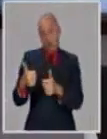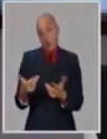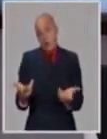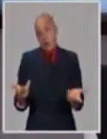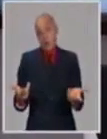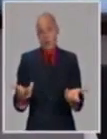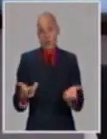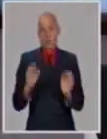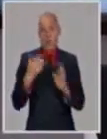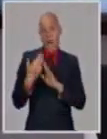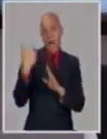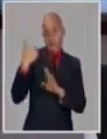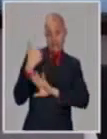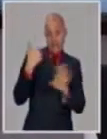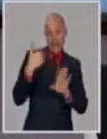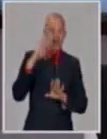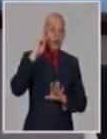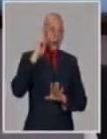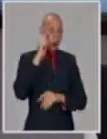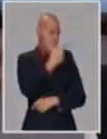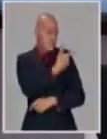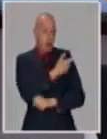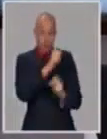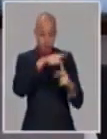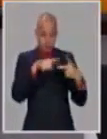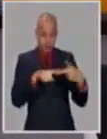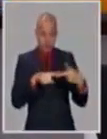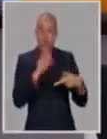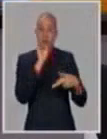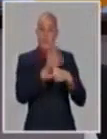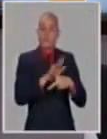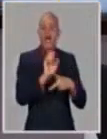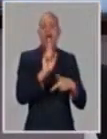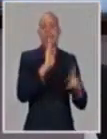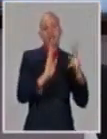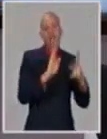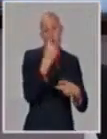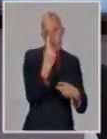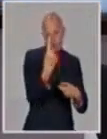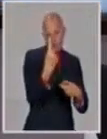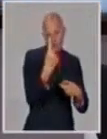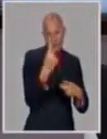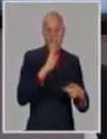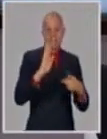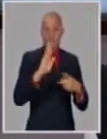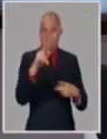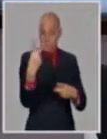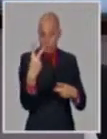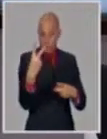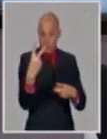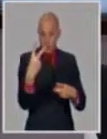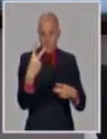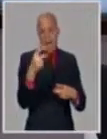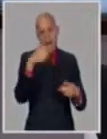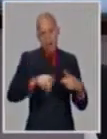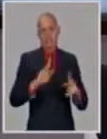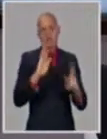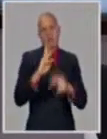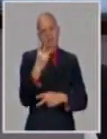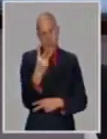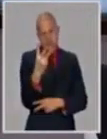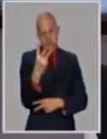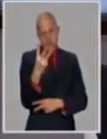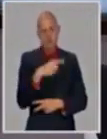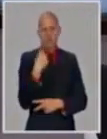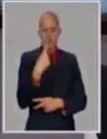hecho análisis de riesgo. Típico también en este mundo de las investigaciones clínicas, ¿no? O sea, tenemos